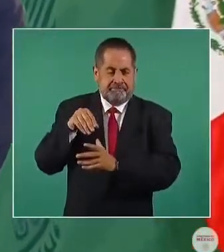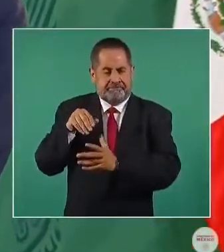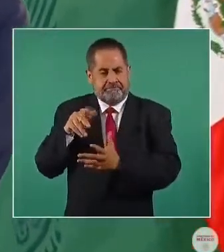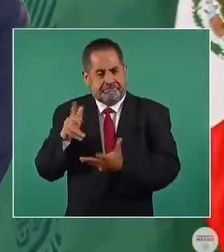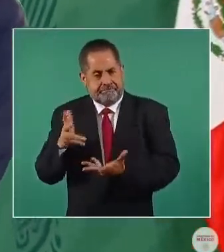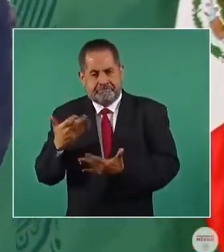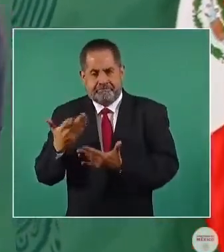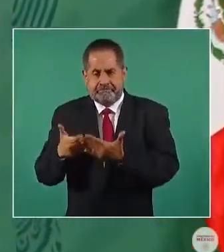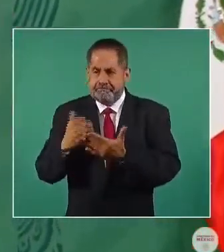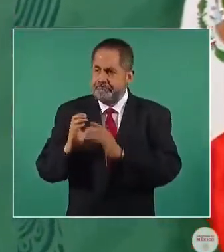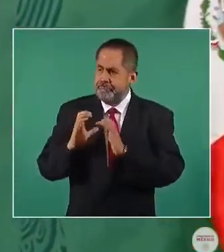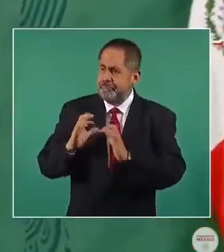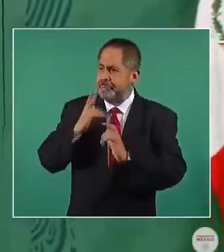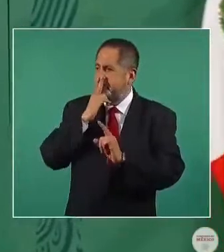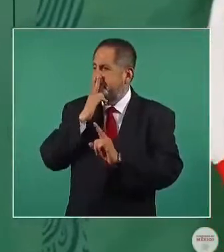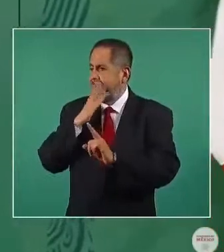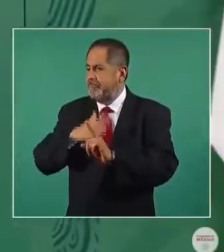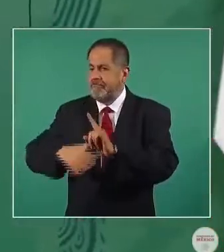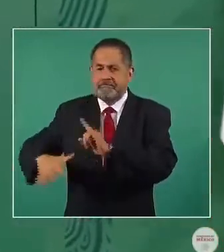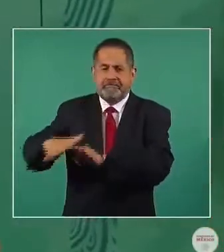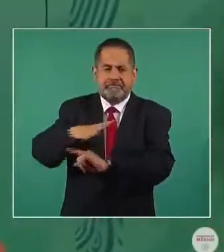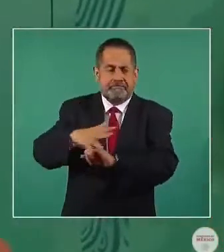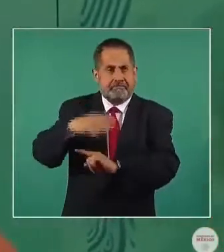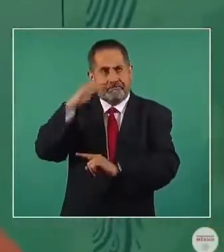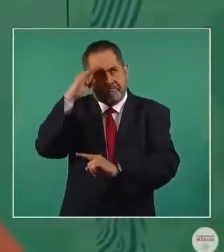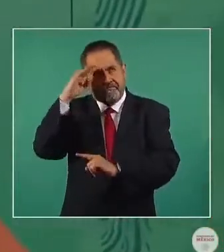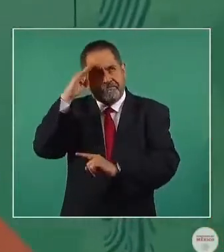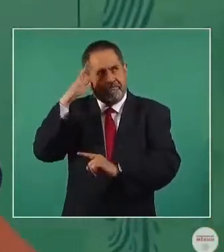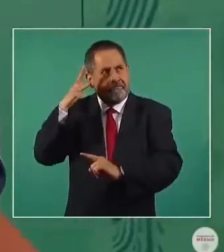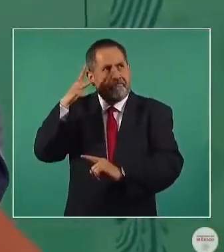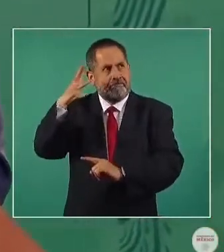ambiente, sin pensar en el futuro,